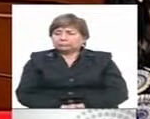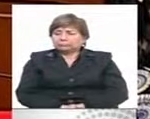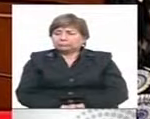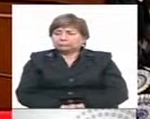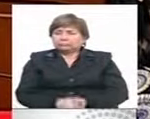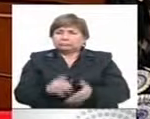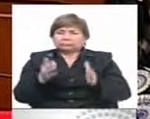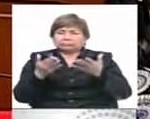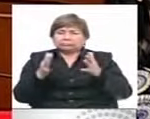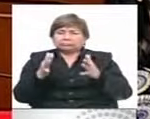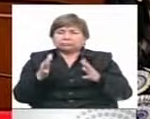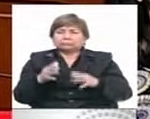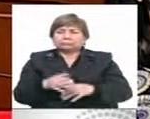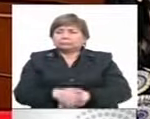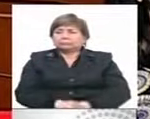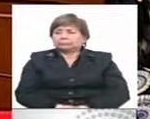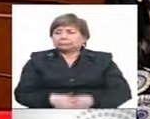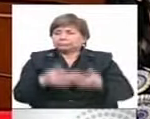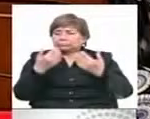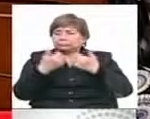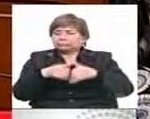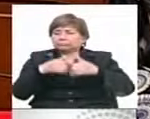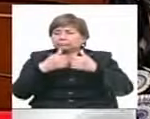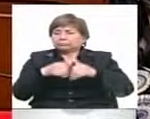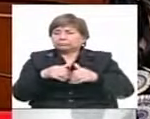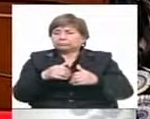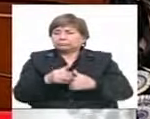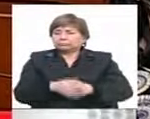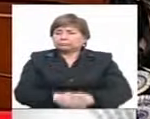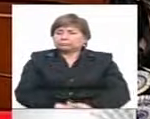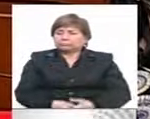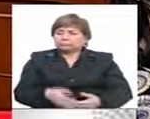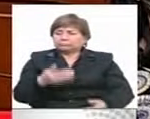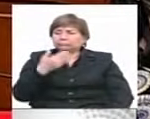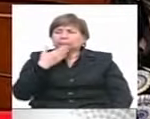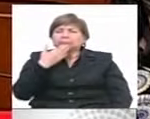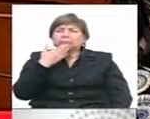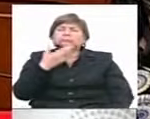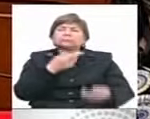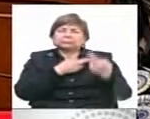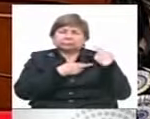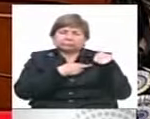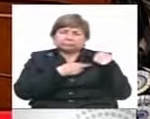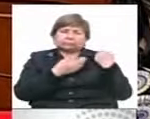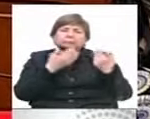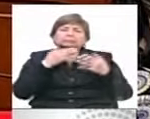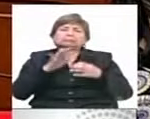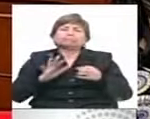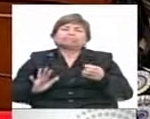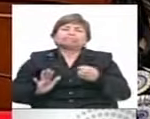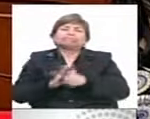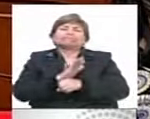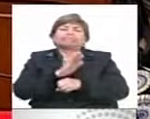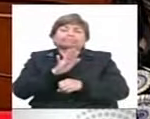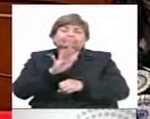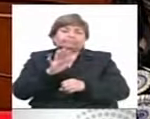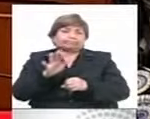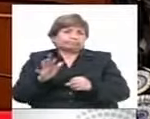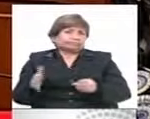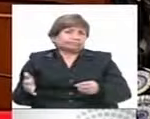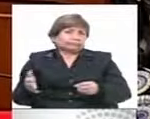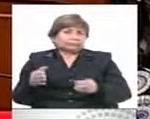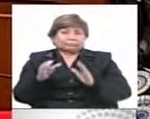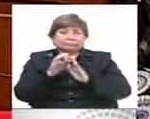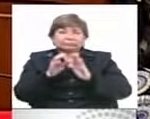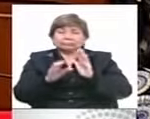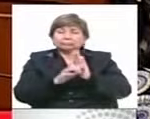por la pequeña y mediana empresas. ¿Quién es responsable de que ellos hayan colapsado? Esa